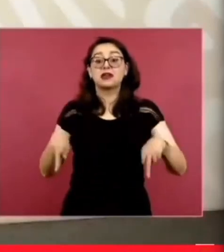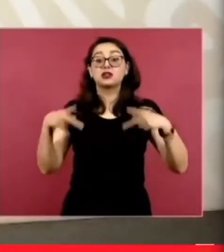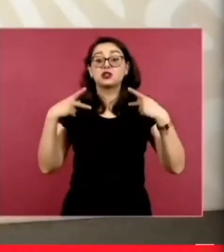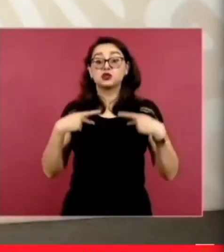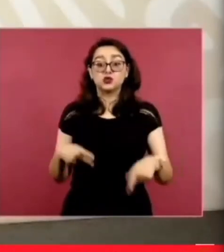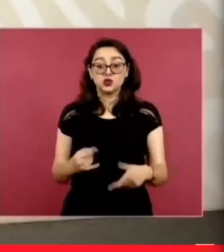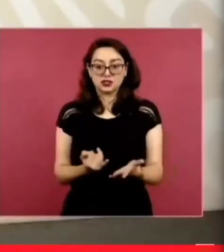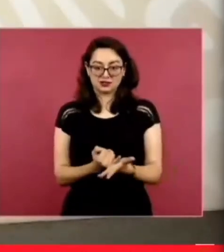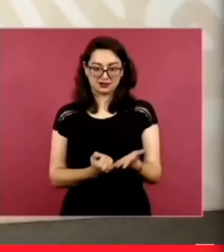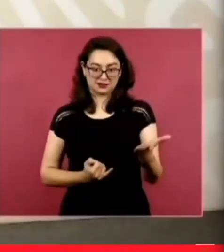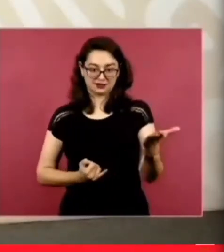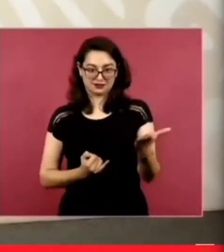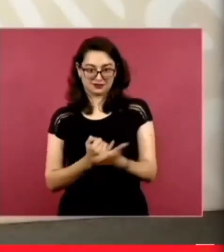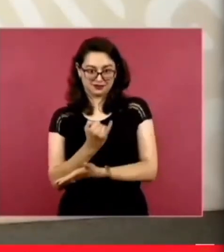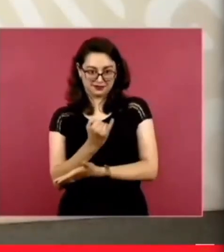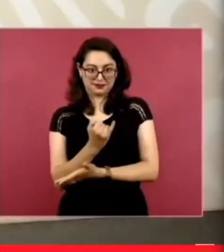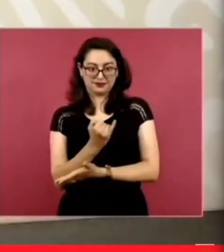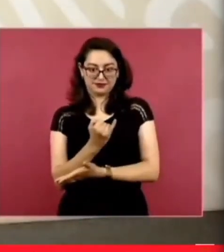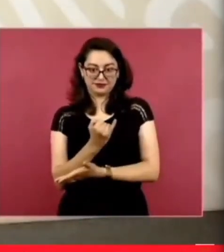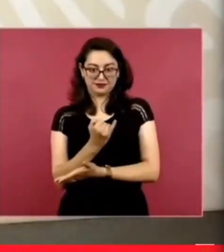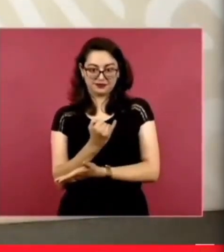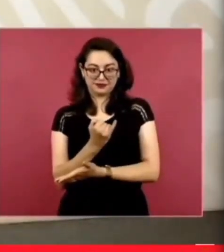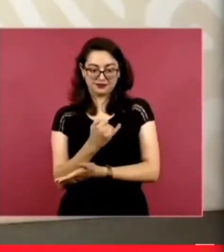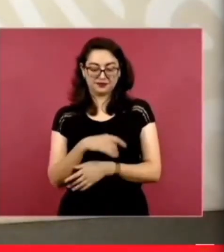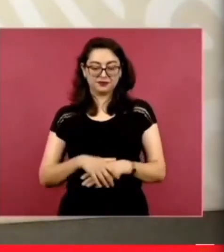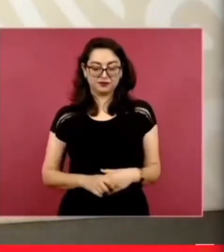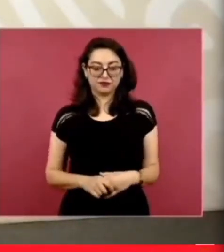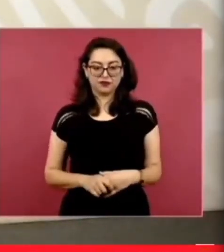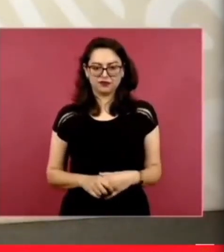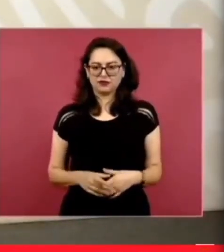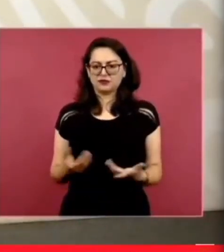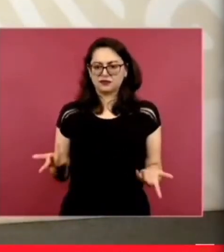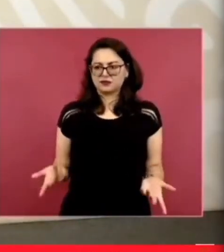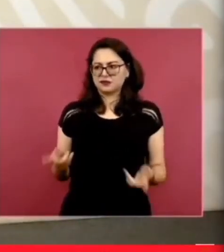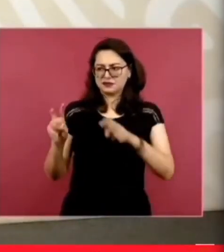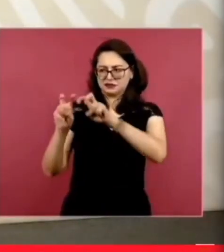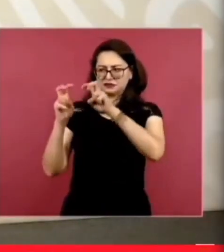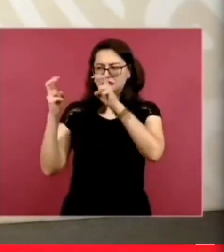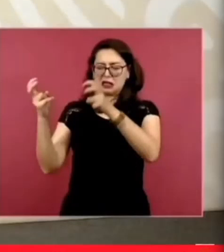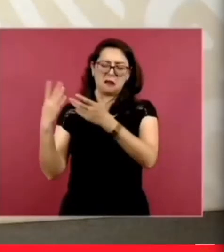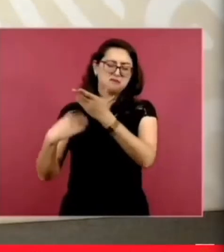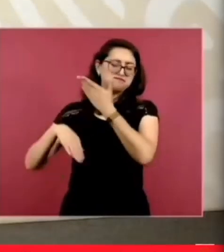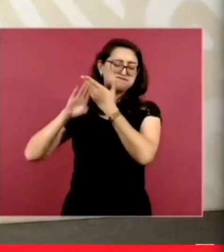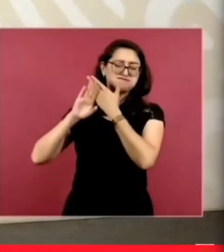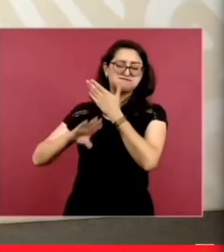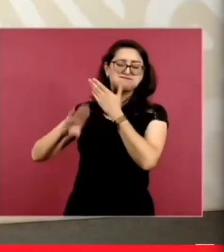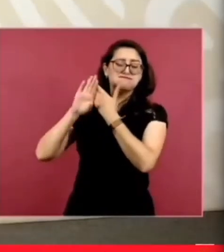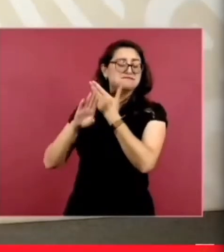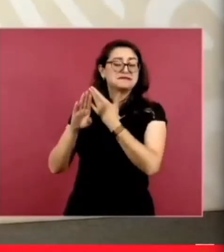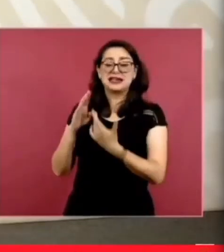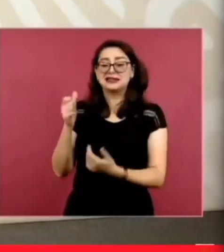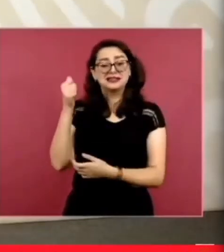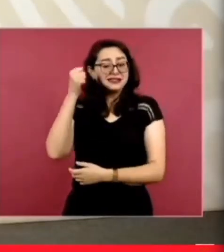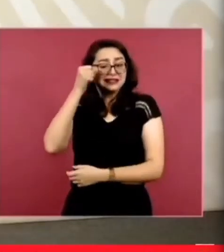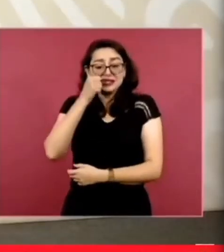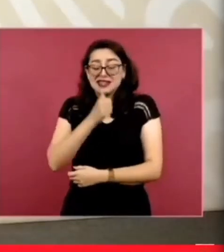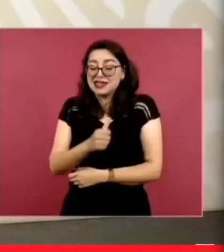pero ahora y desde hace tiempo, todo esto que